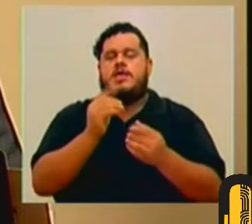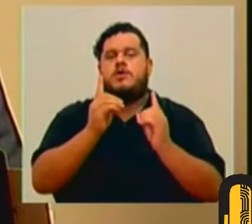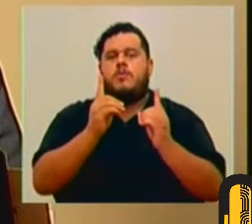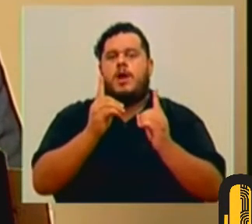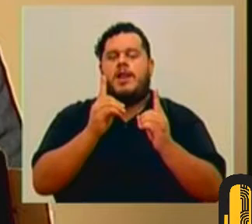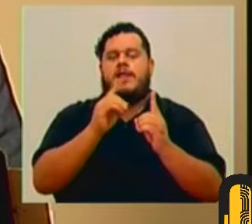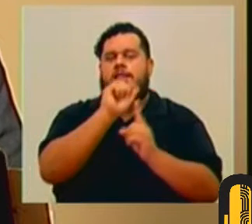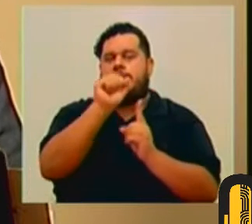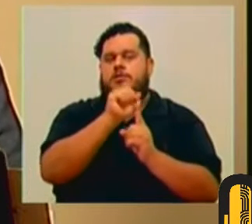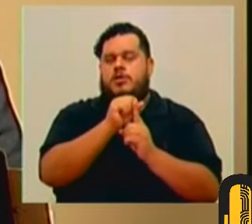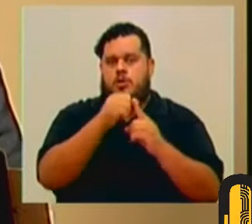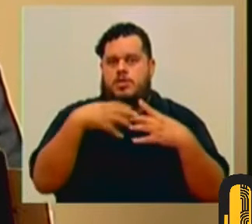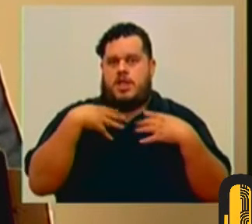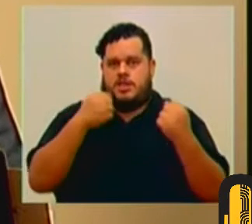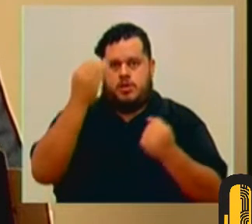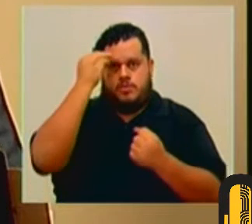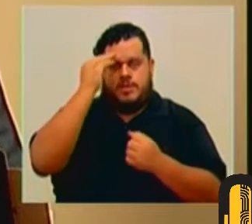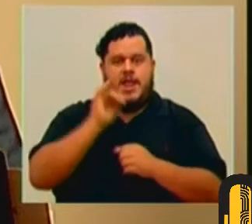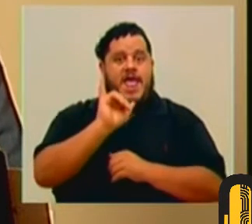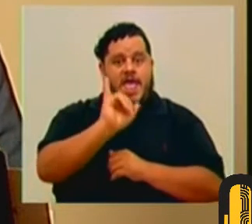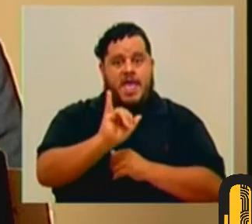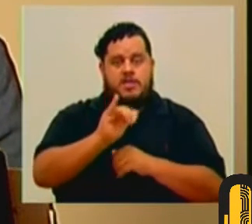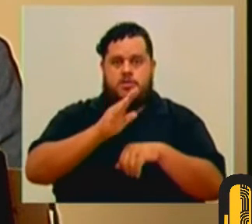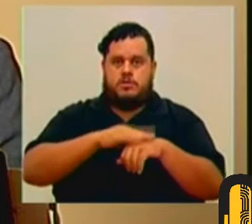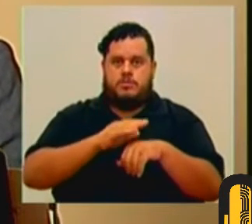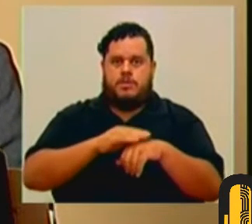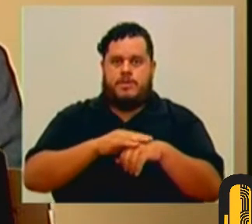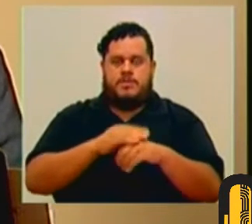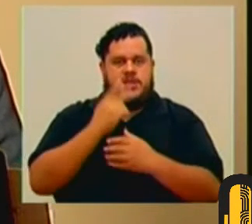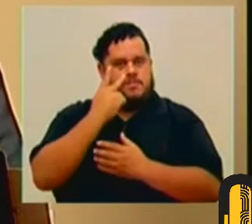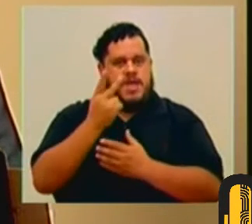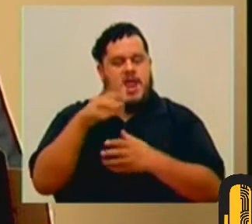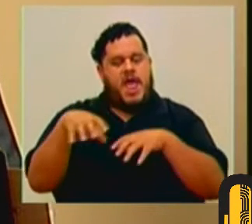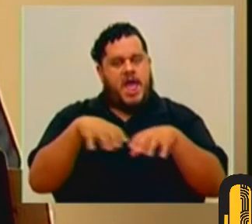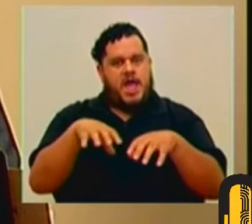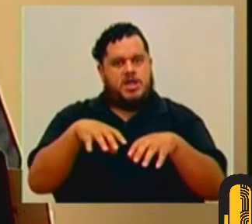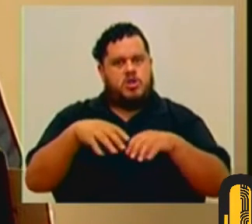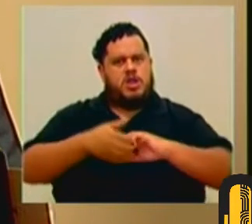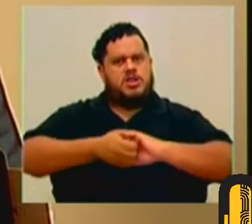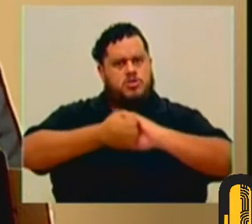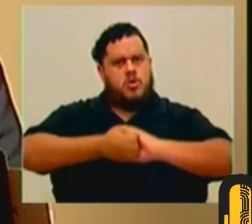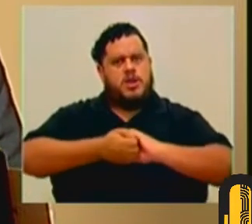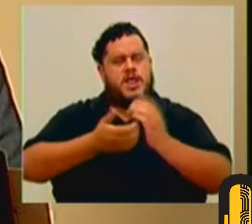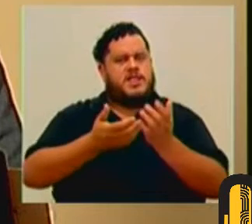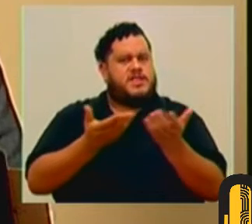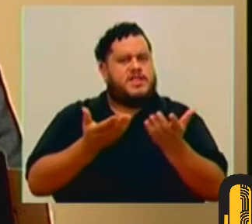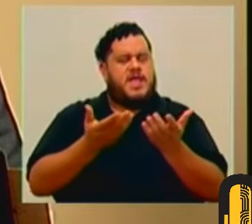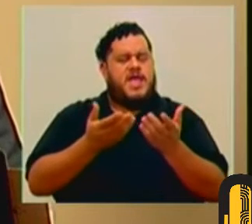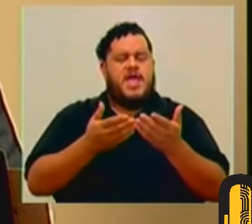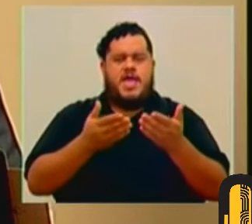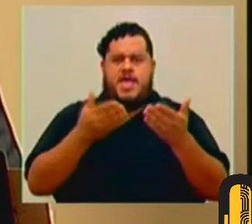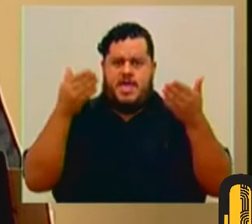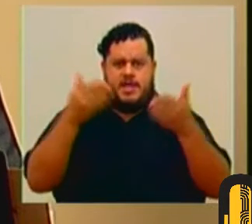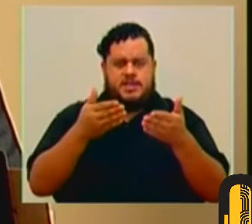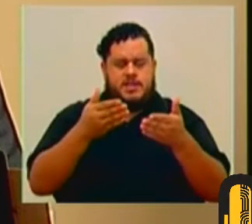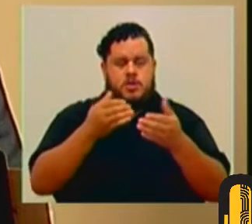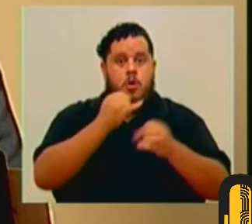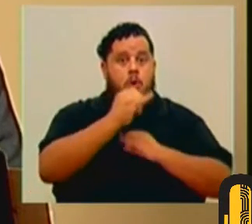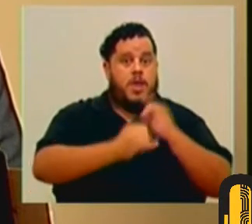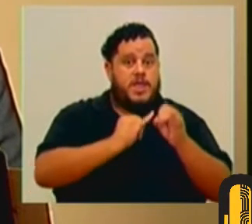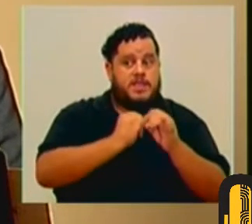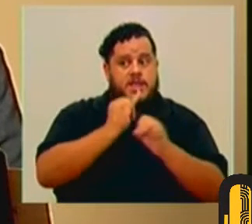mental. Esto nos va a permitir determinar acciones concretas en atención de manera interinstitucional